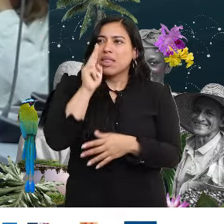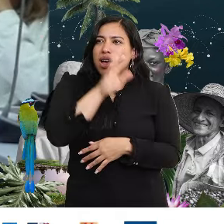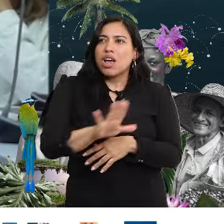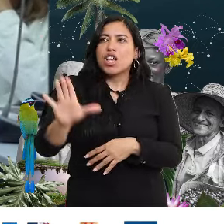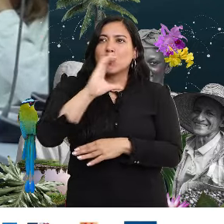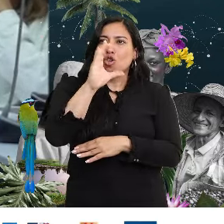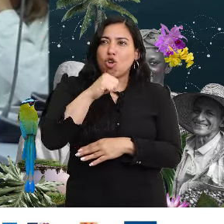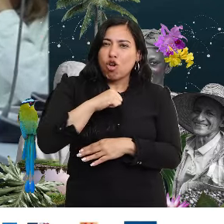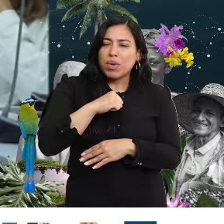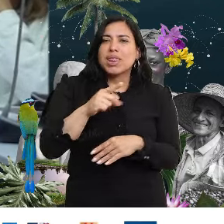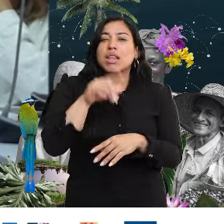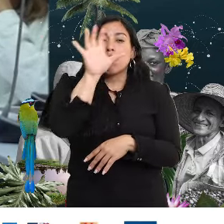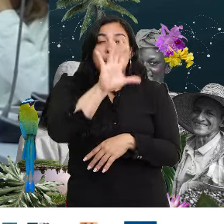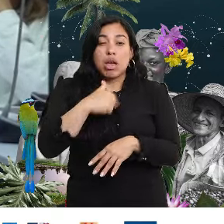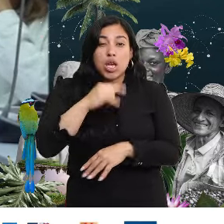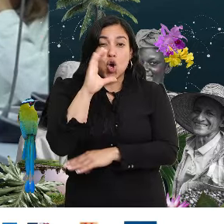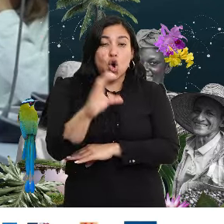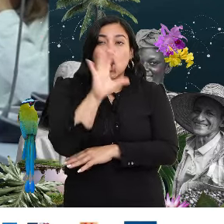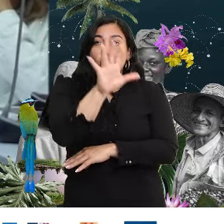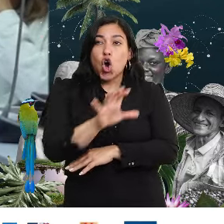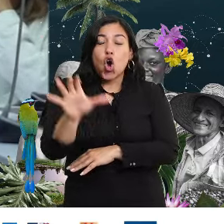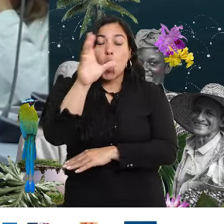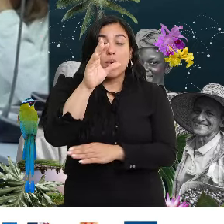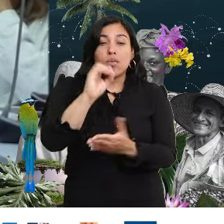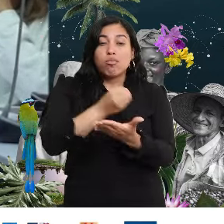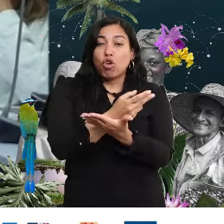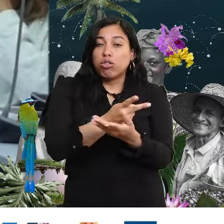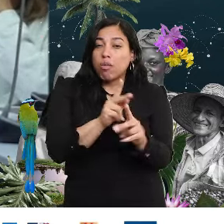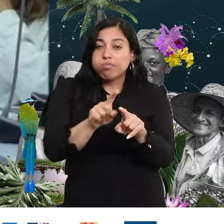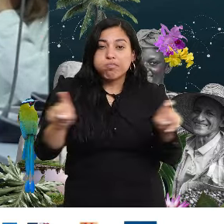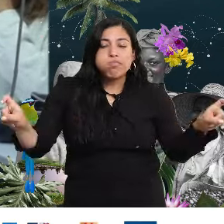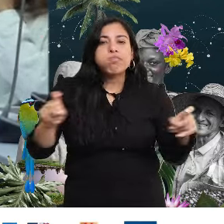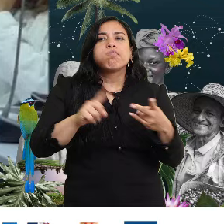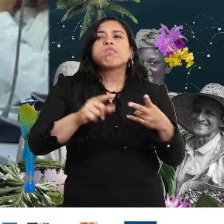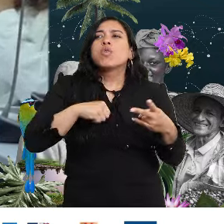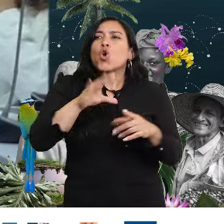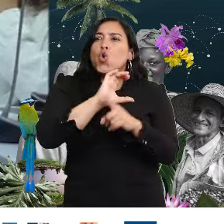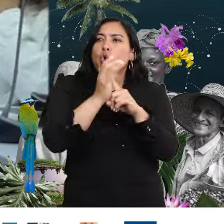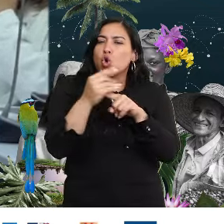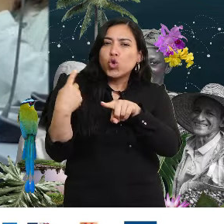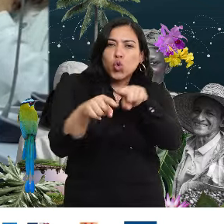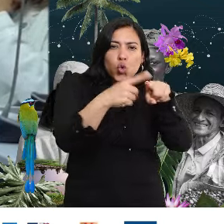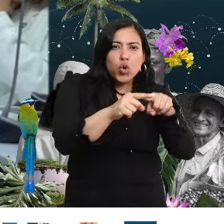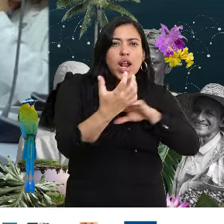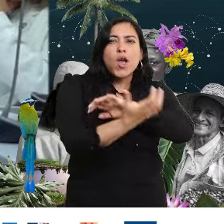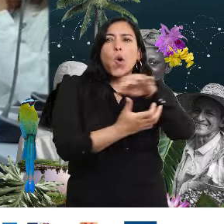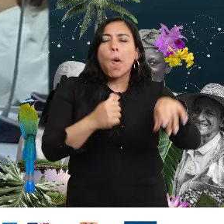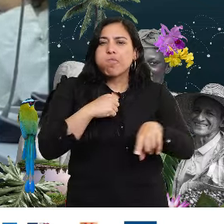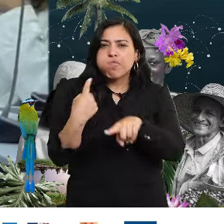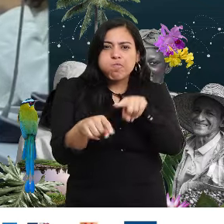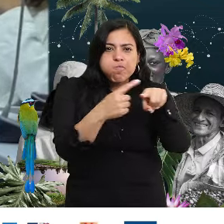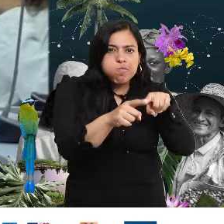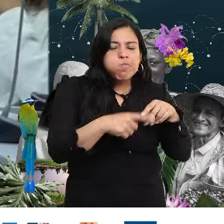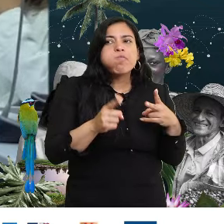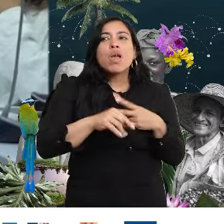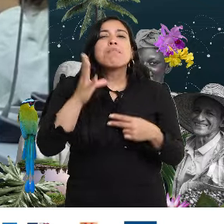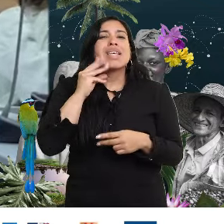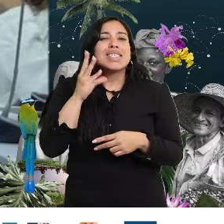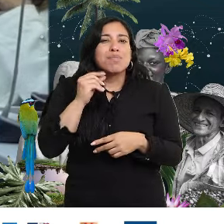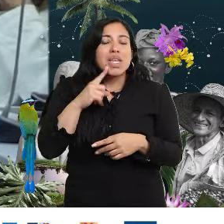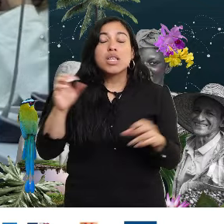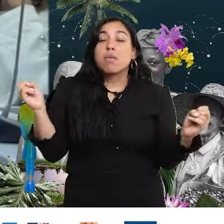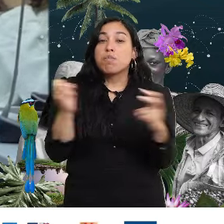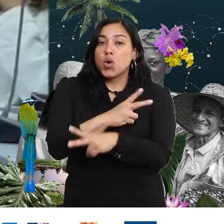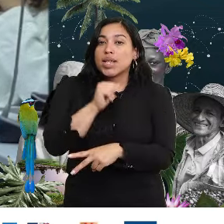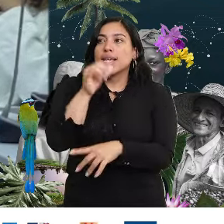de ser uno de los países más biodiversos del mundo, de nuestra diversidad cultural y ecosistémica, de nuestra experiencia de la